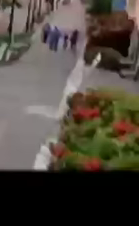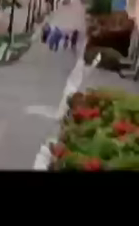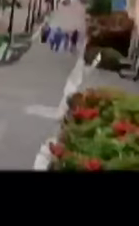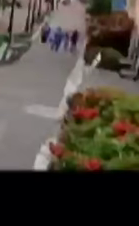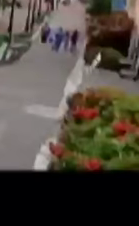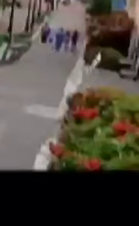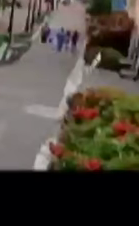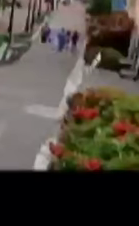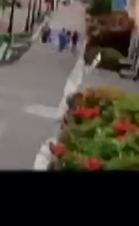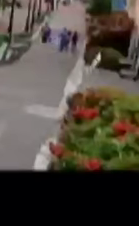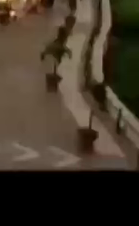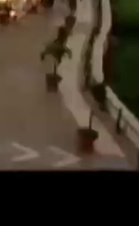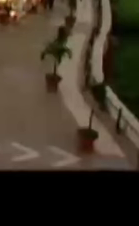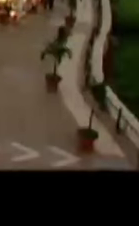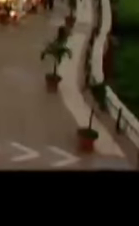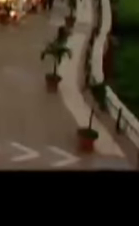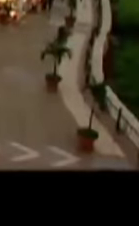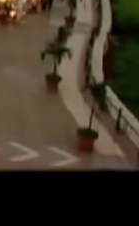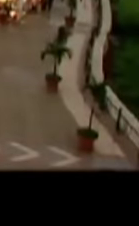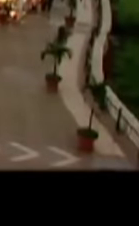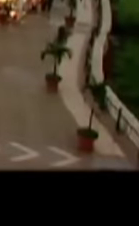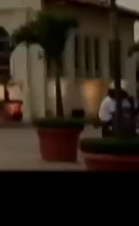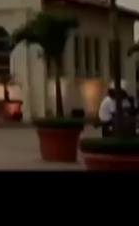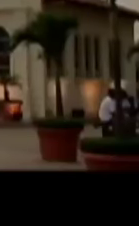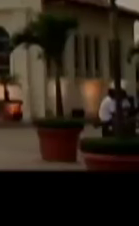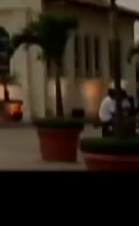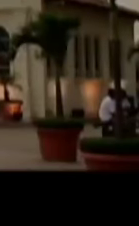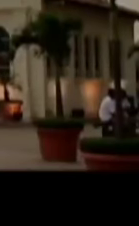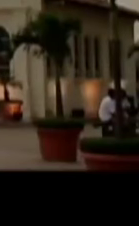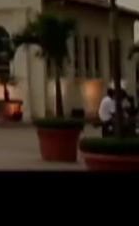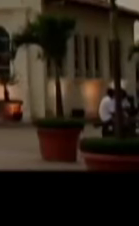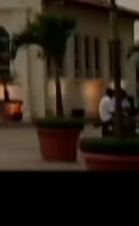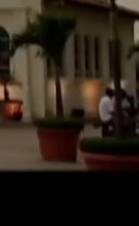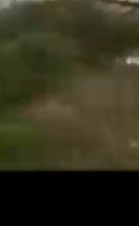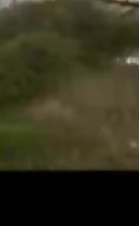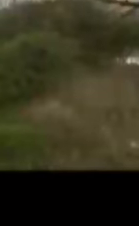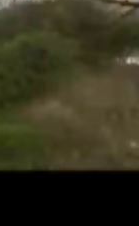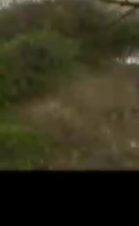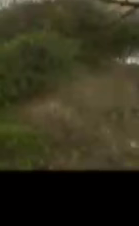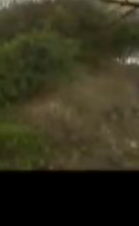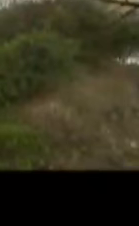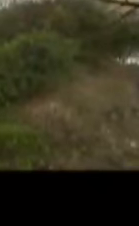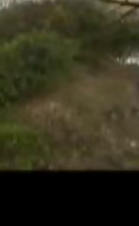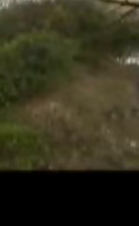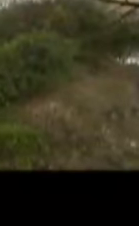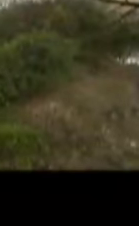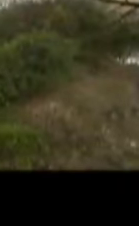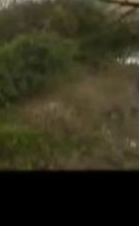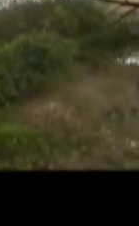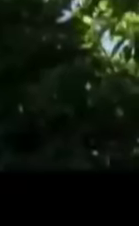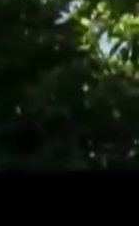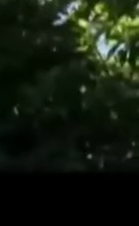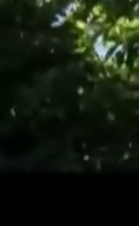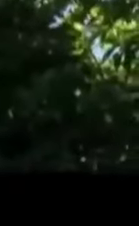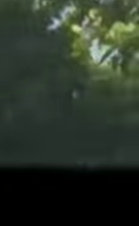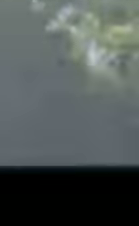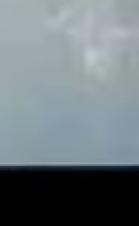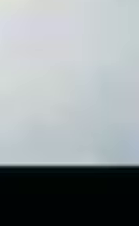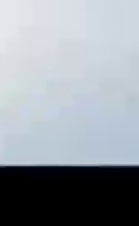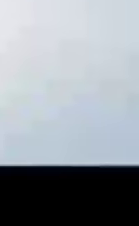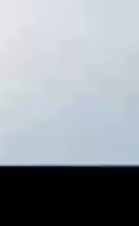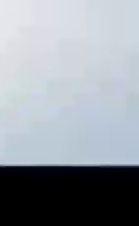donde su gente es franca y espontánea, una ciudad que ama la naturaleza, y que dentro de ella misma se puede hacer